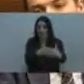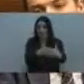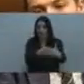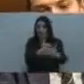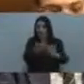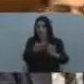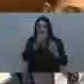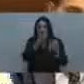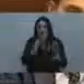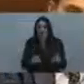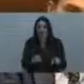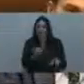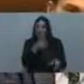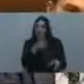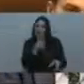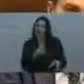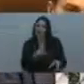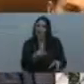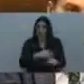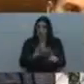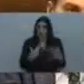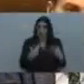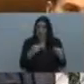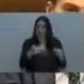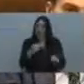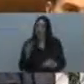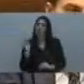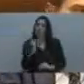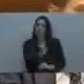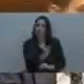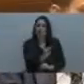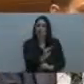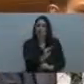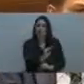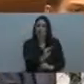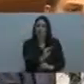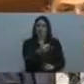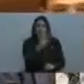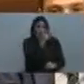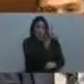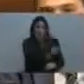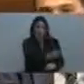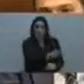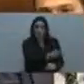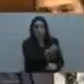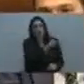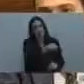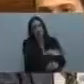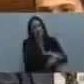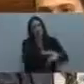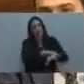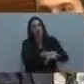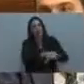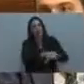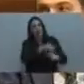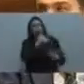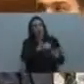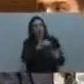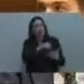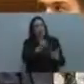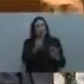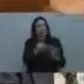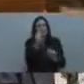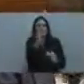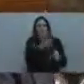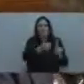Porque yo, además, ahora le podía preguntar, para finalizar, ¿qué piensa conseguir usted y su Gobierno con este recurso? ¿Por